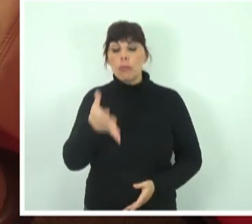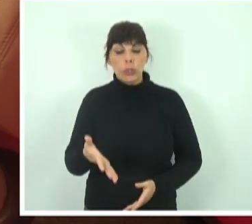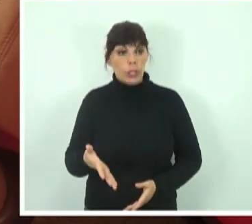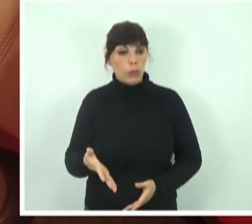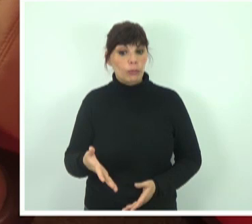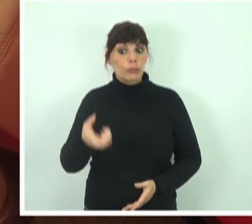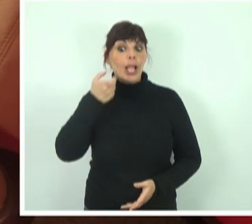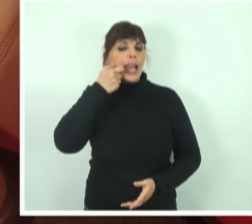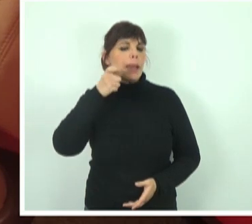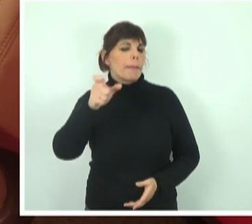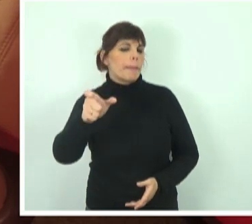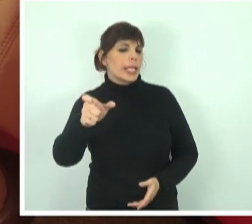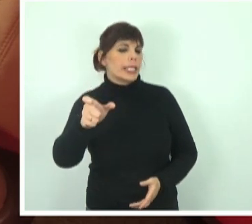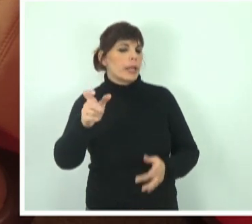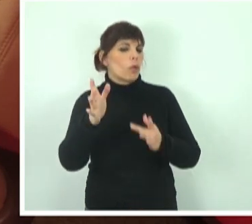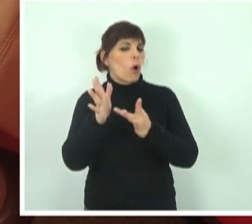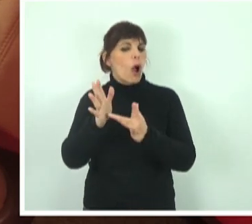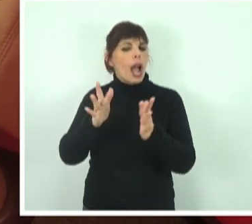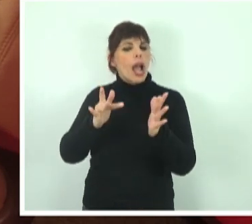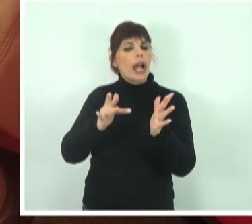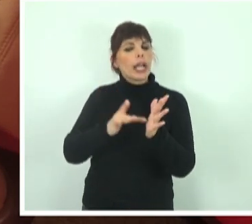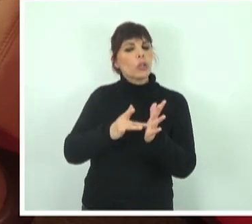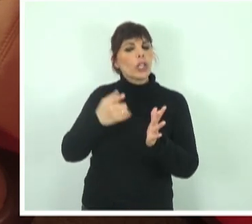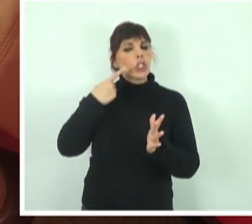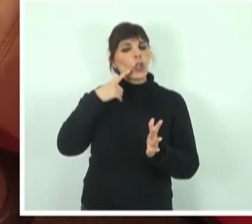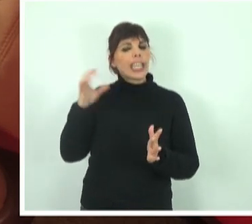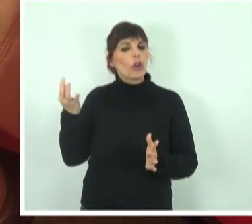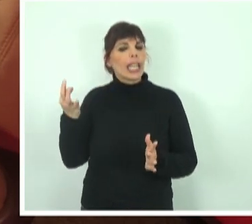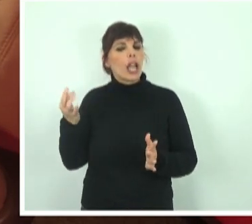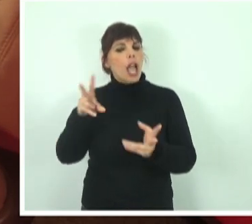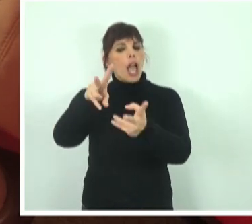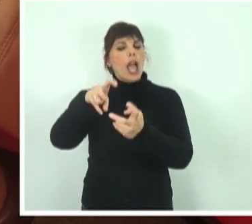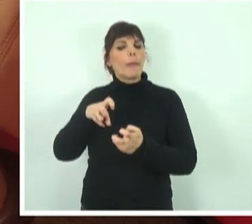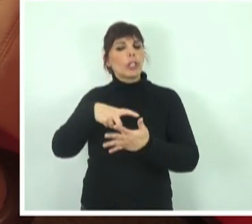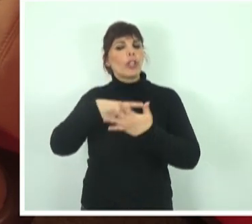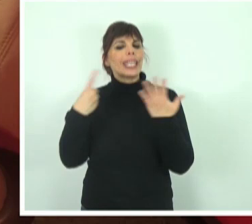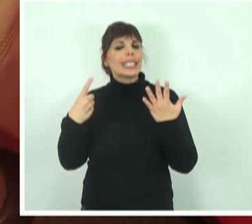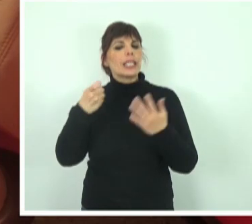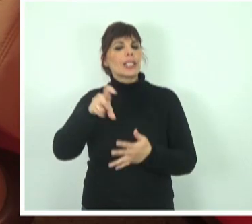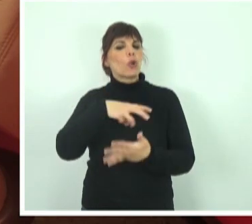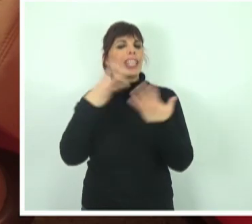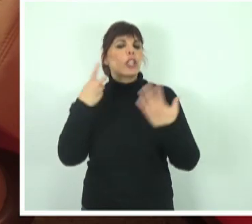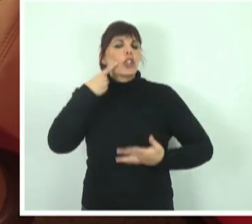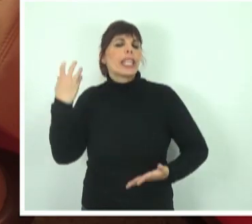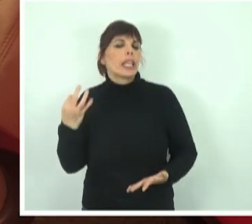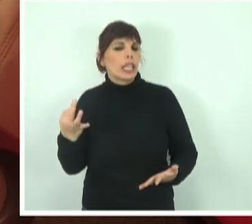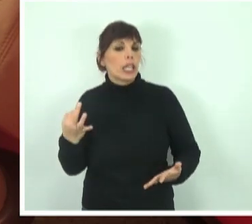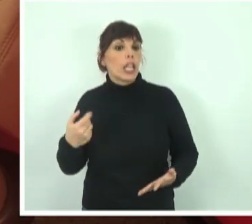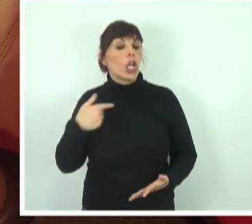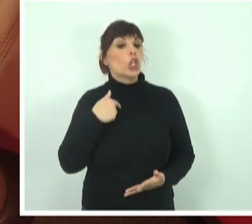precioso versículo de Jesucristo, el que dijo en Mateo capítulo 16, 18. Y